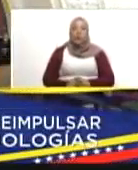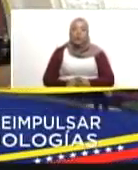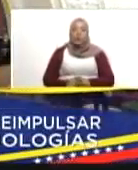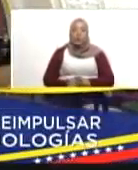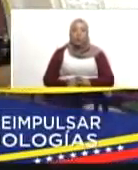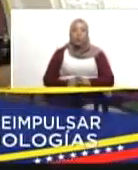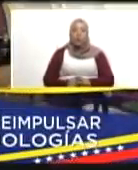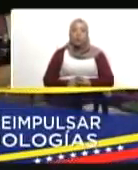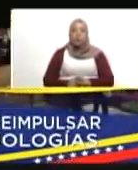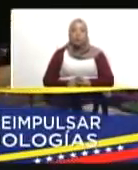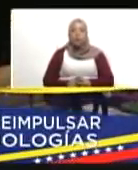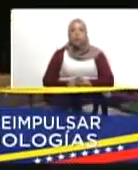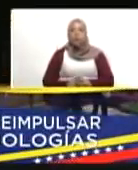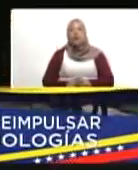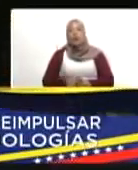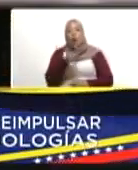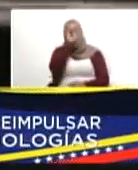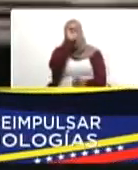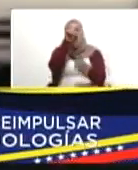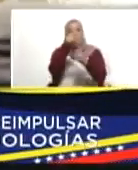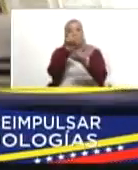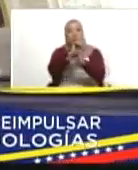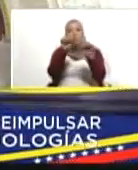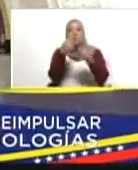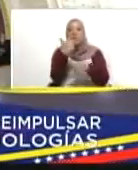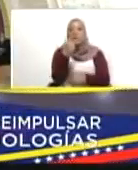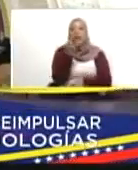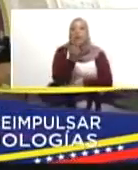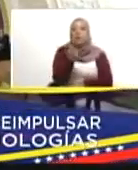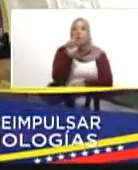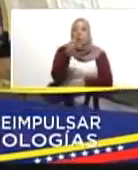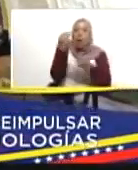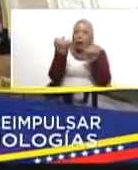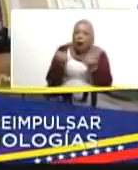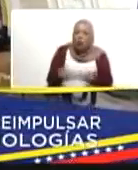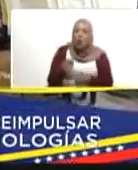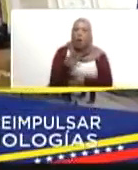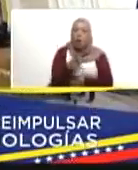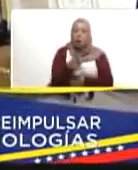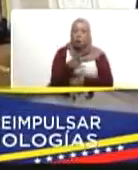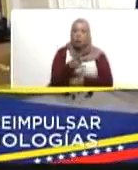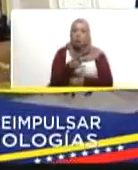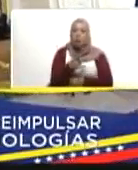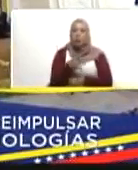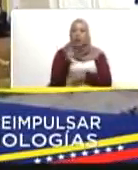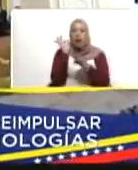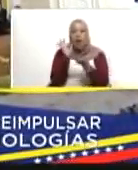fallar vios en el clavo 3r.net vigente